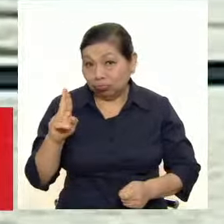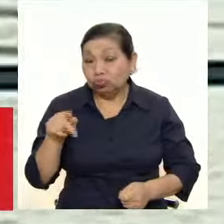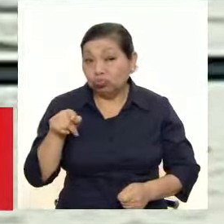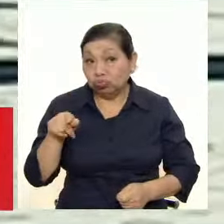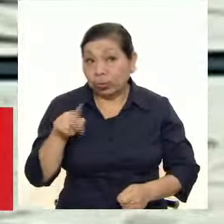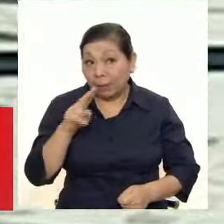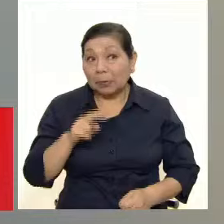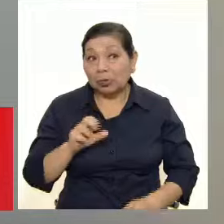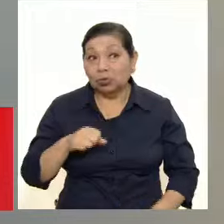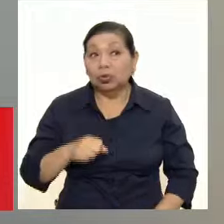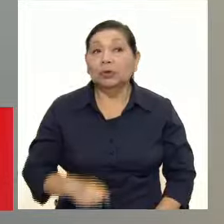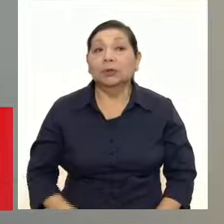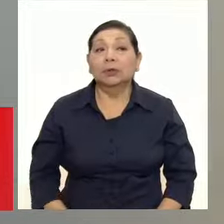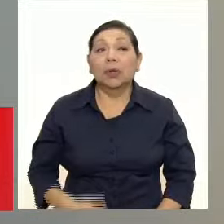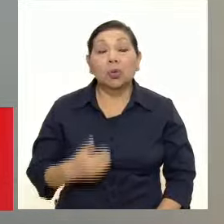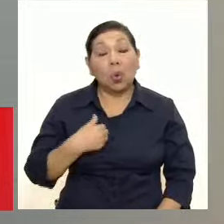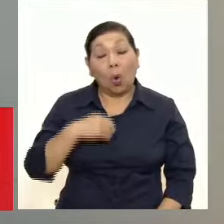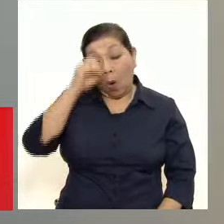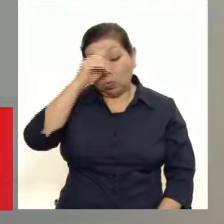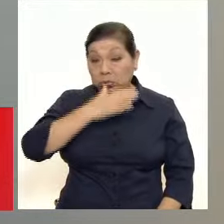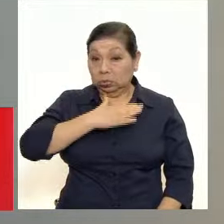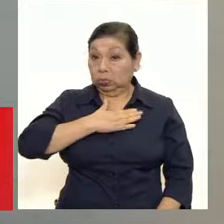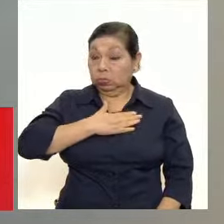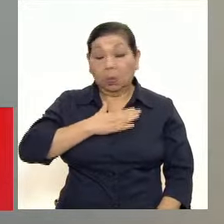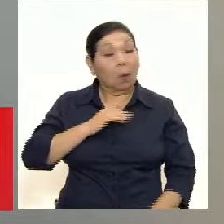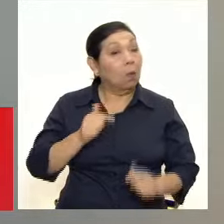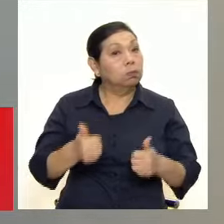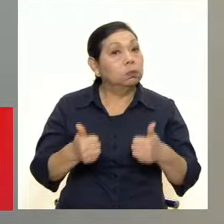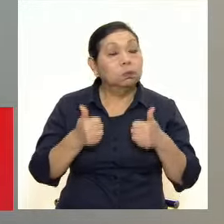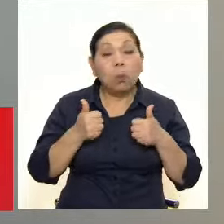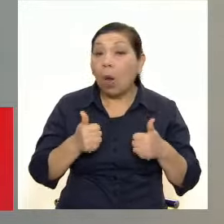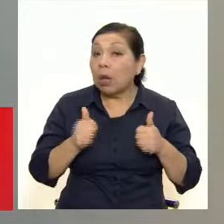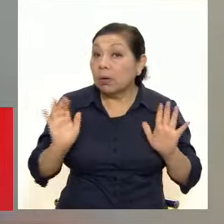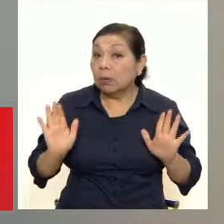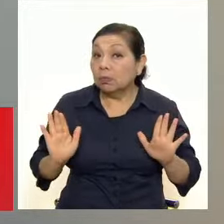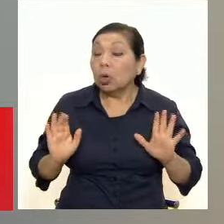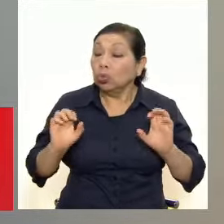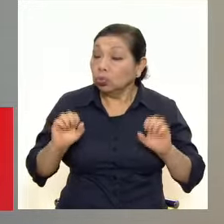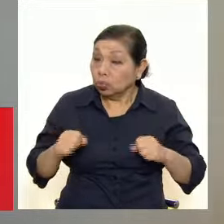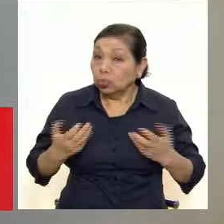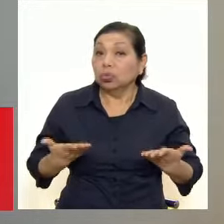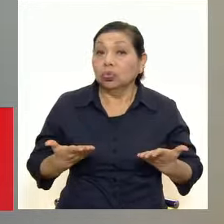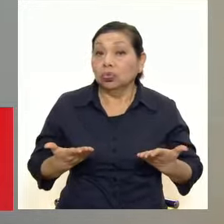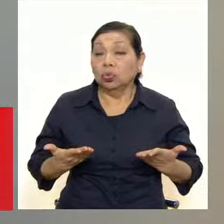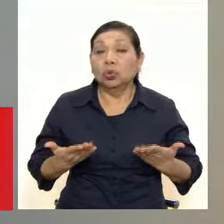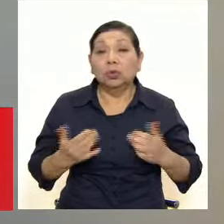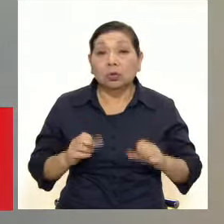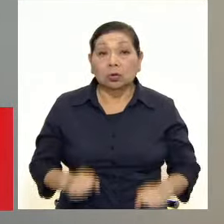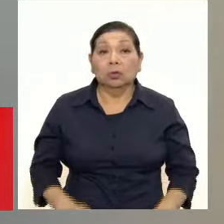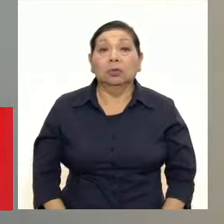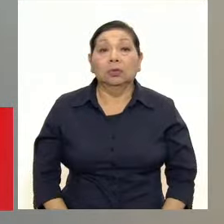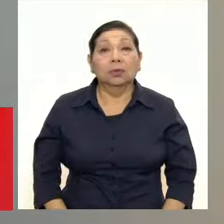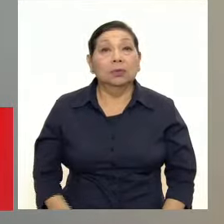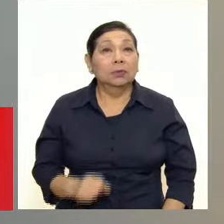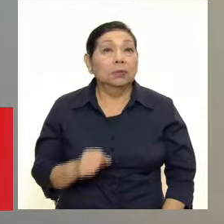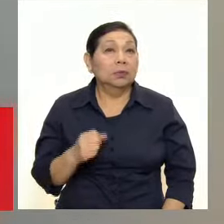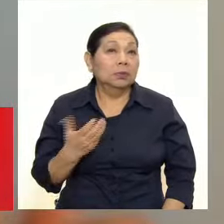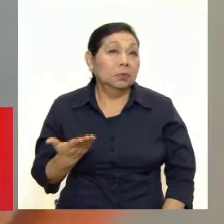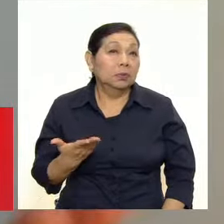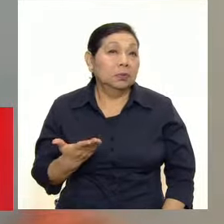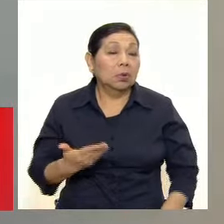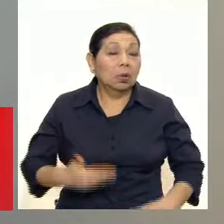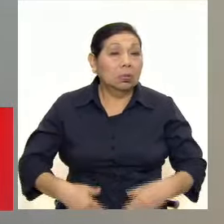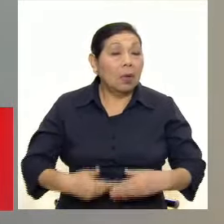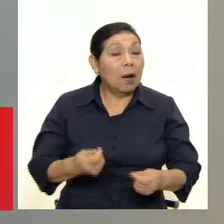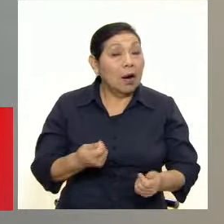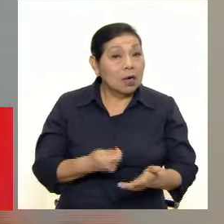Reserva del Perú. Desde mi punto de vista, me parece espectacular la posibilidad de que haya